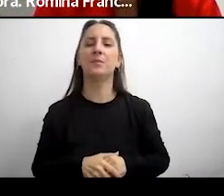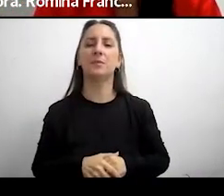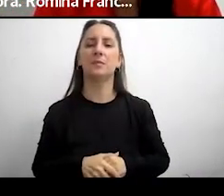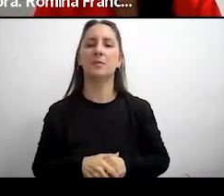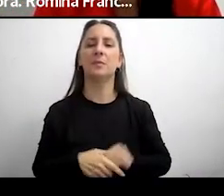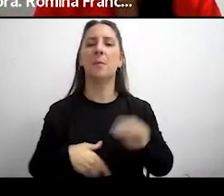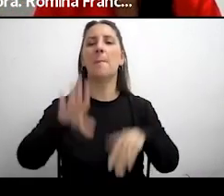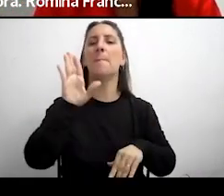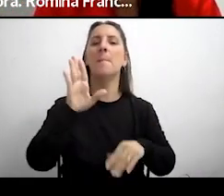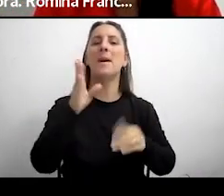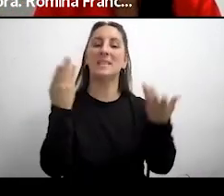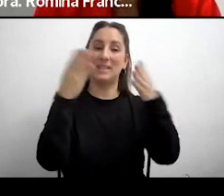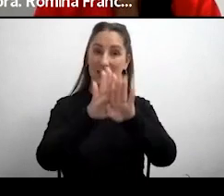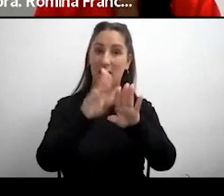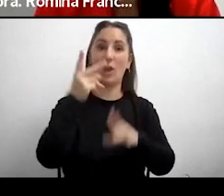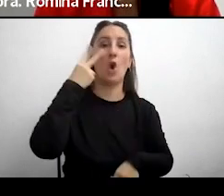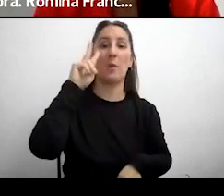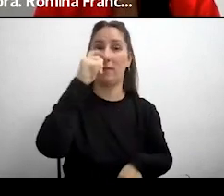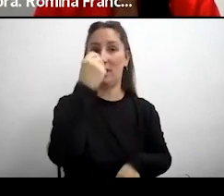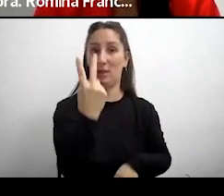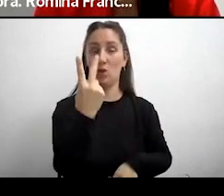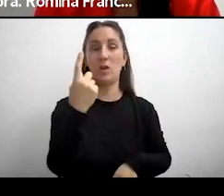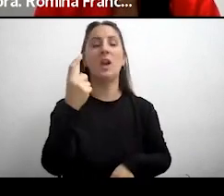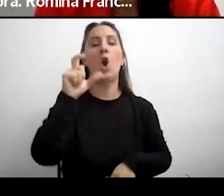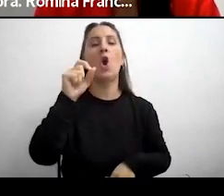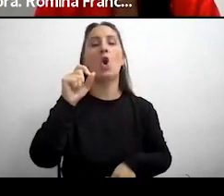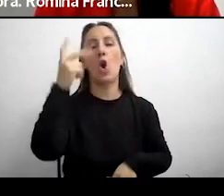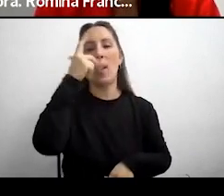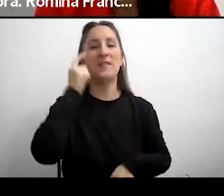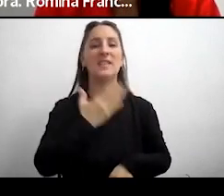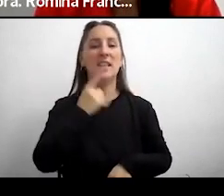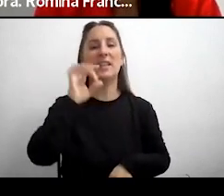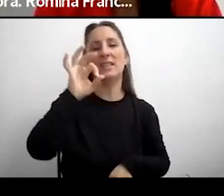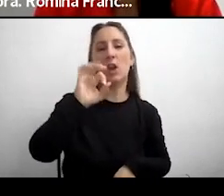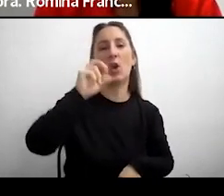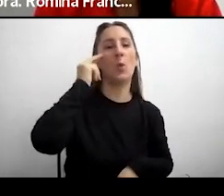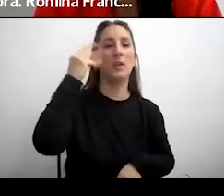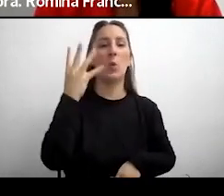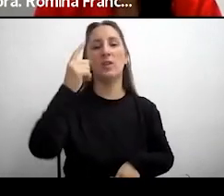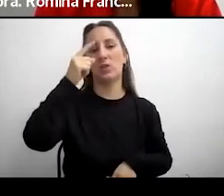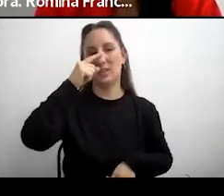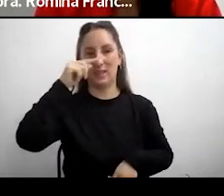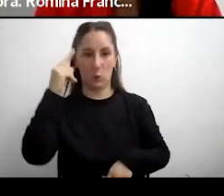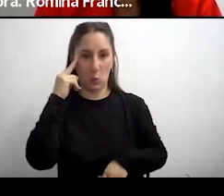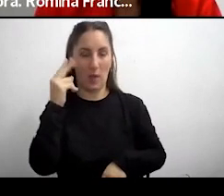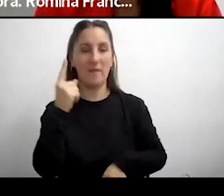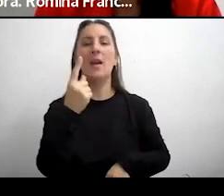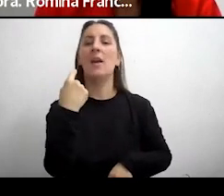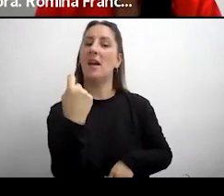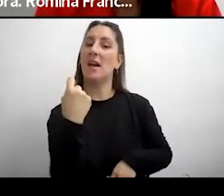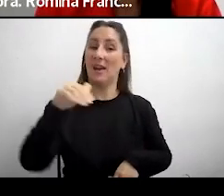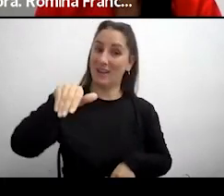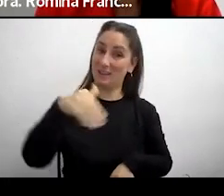los que sean los cierres 2022, el coeficiente 0,9479. En el caso de los retiros, acá